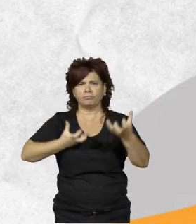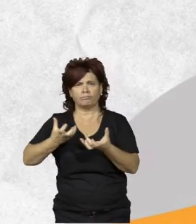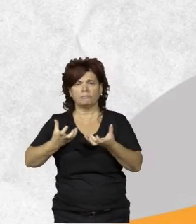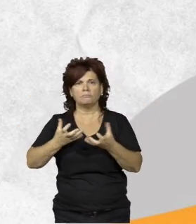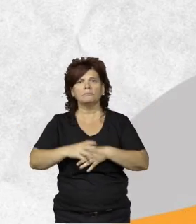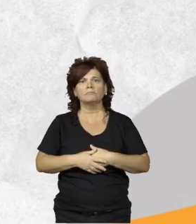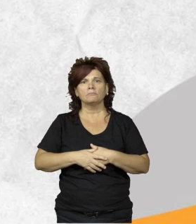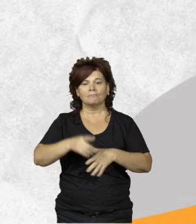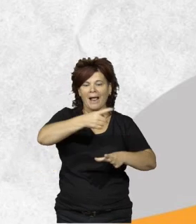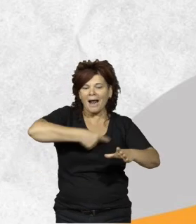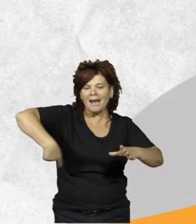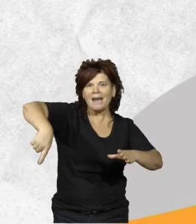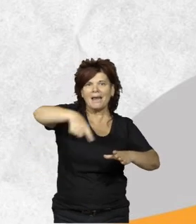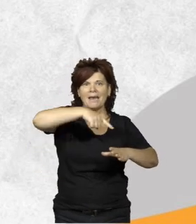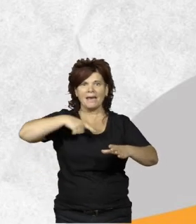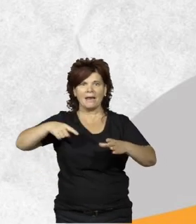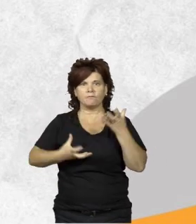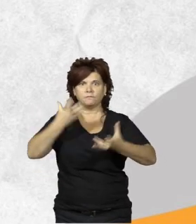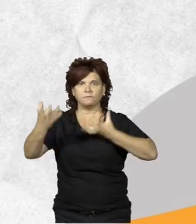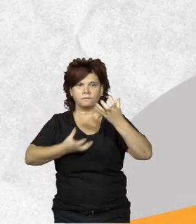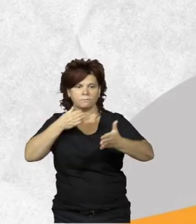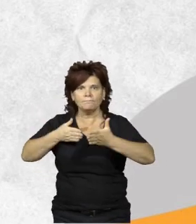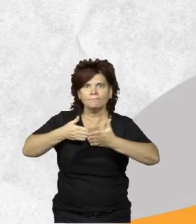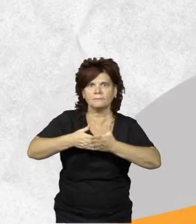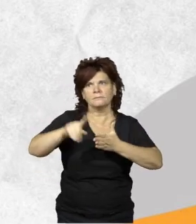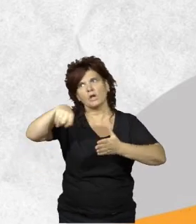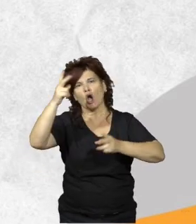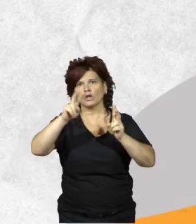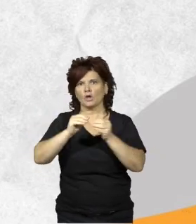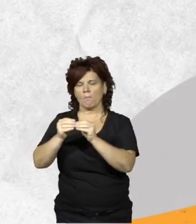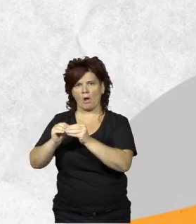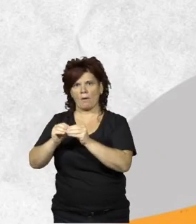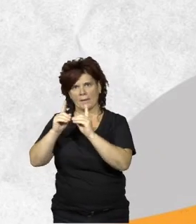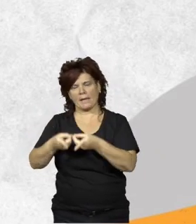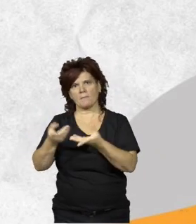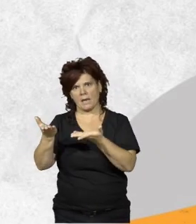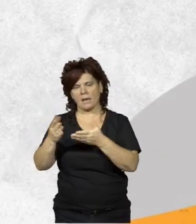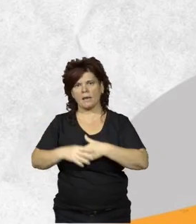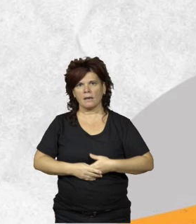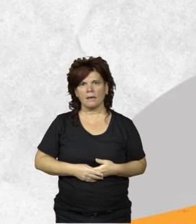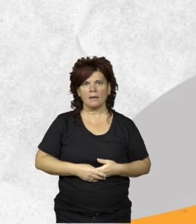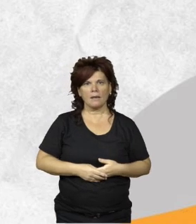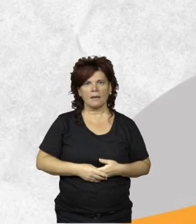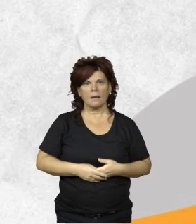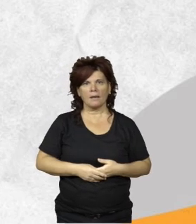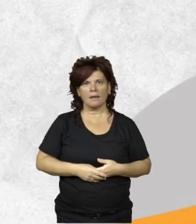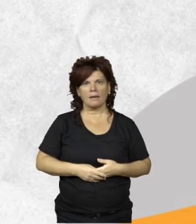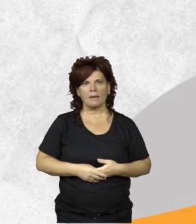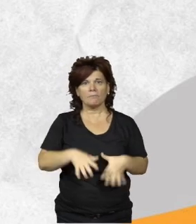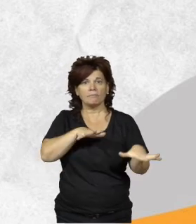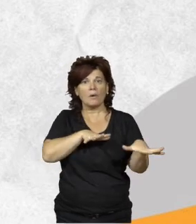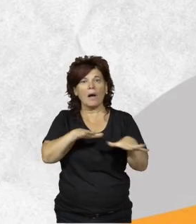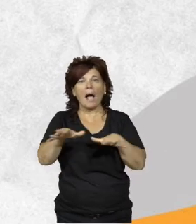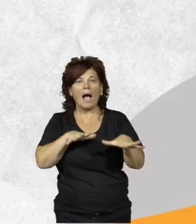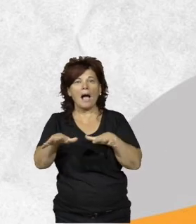anillos cortafuegos, como dijimos anteriormente, también otras problemáticas, justamente esos. Y bueno, una acción para